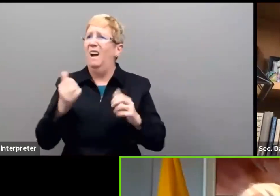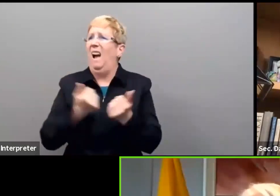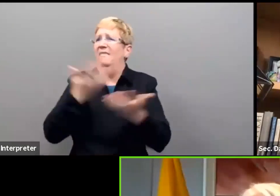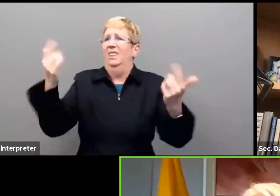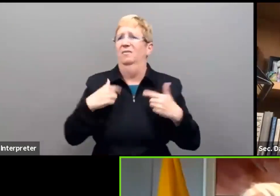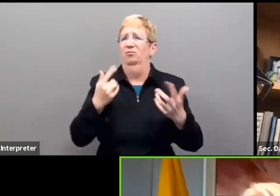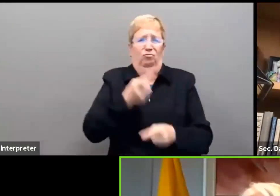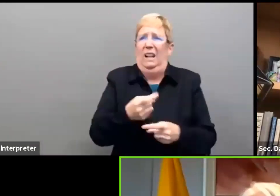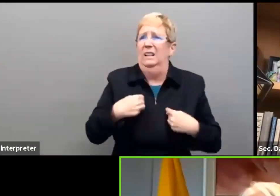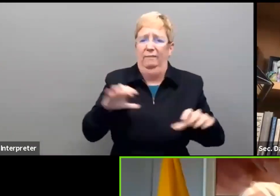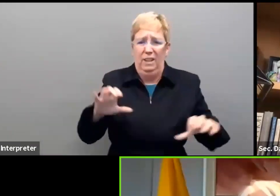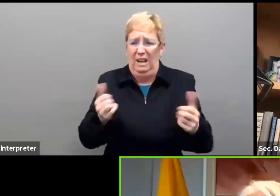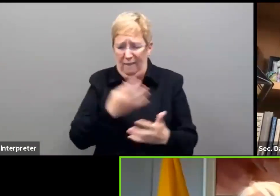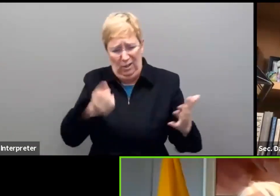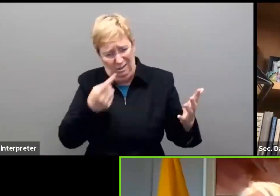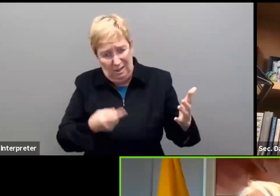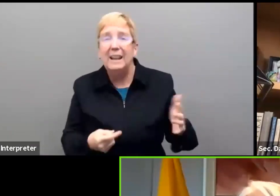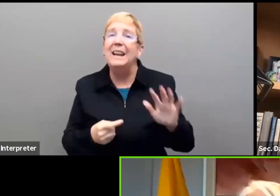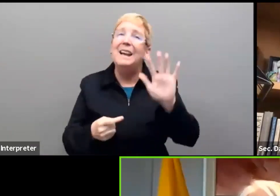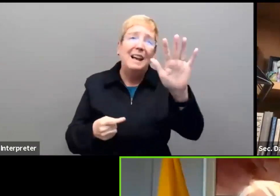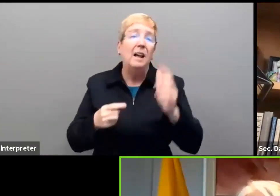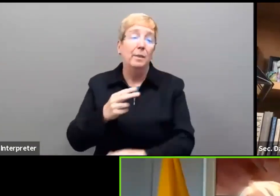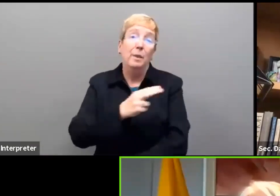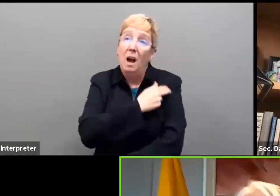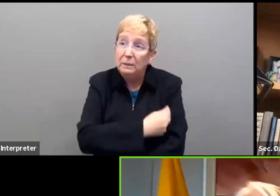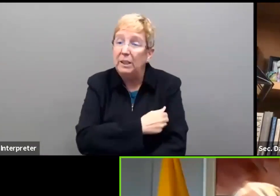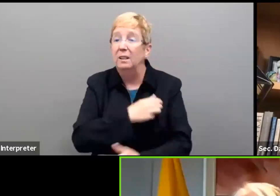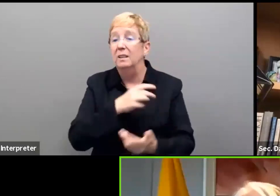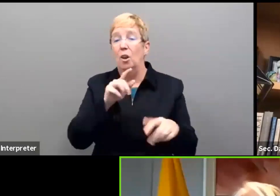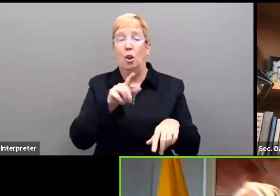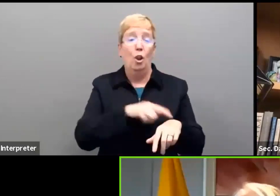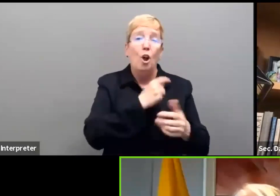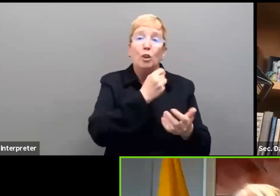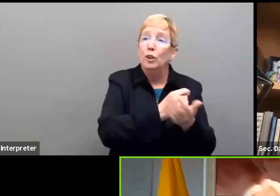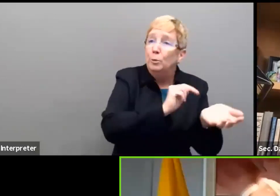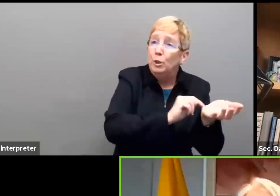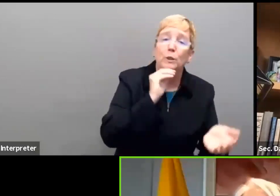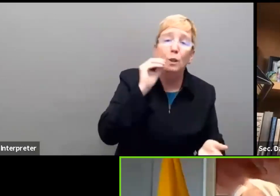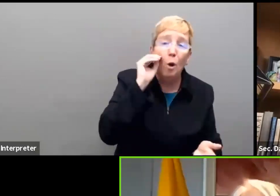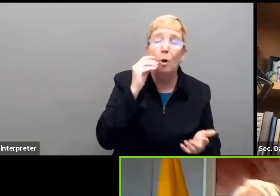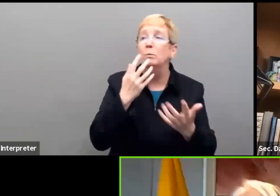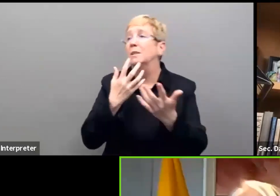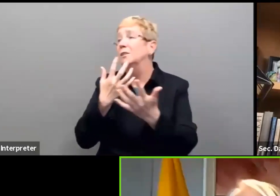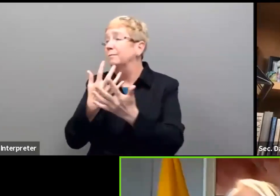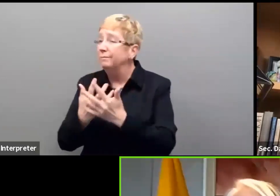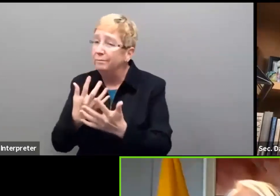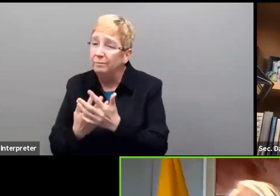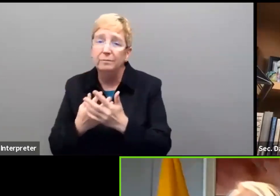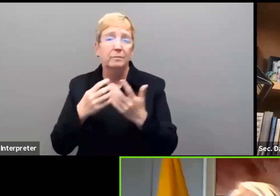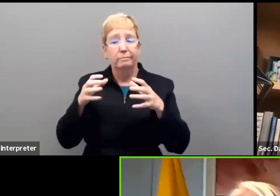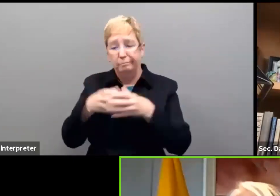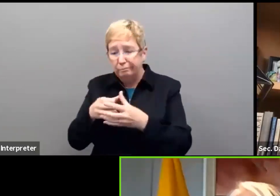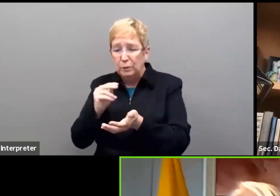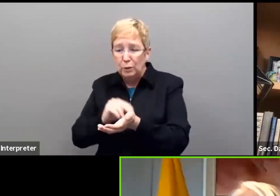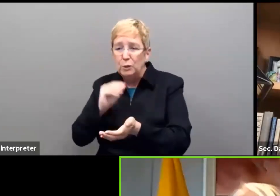qué es lo que vaya a pasar en los hospitales en las siguientes 3 o 4 semanas, y a los administradores de los hospitales